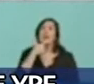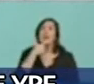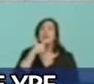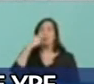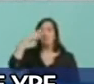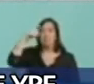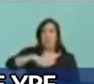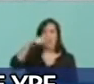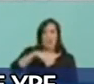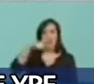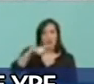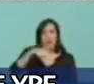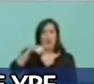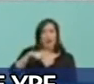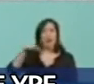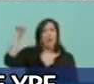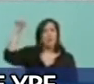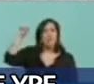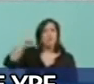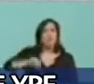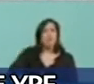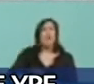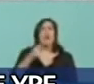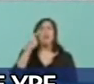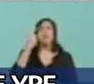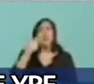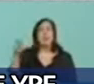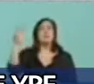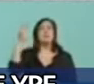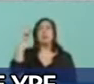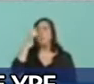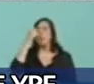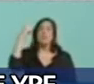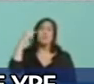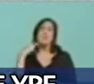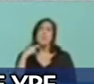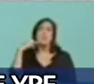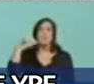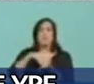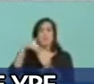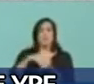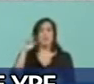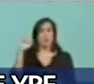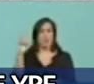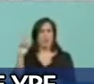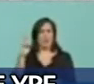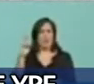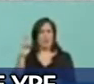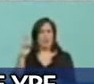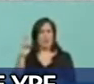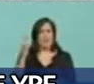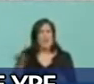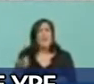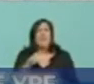petróleo con un déficit de 3 mil 29 millones de dólares que lo que